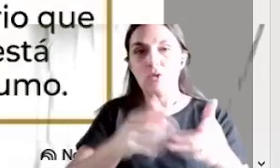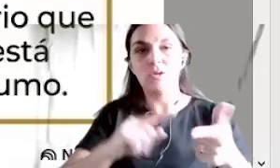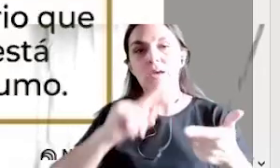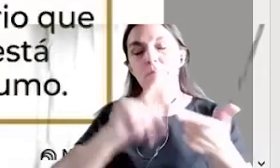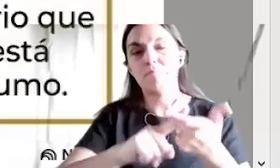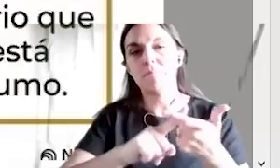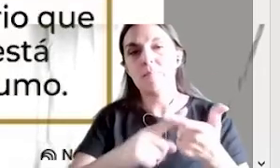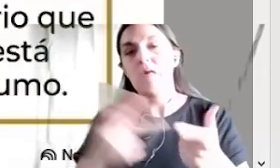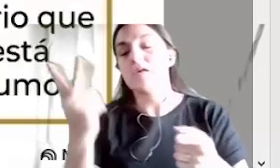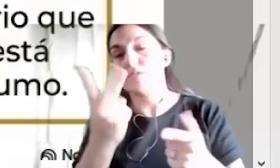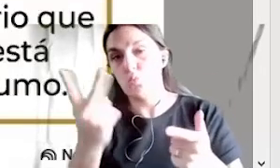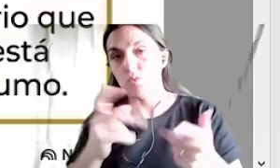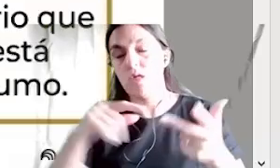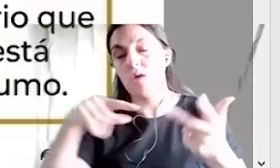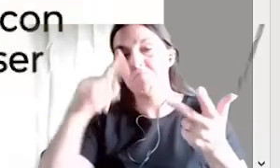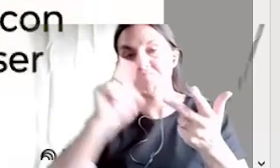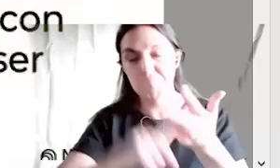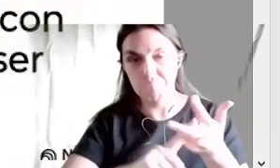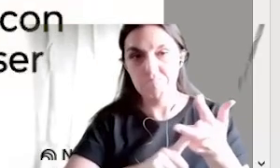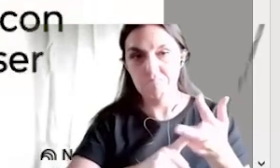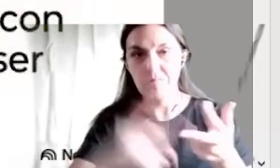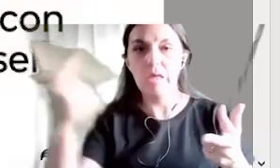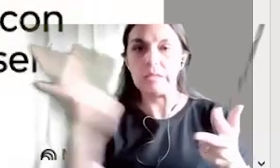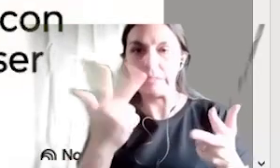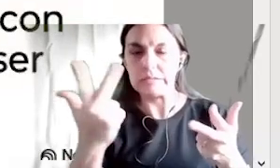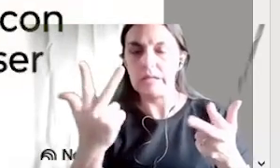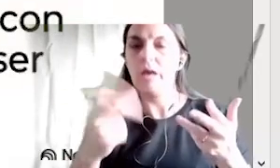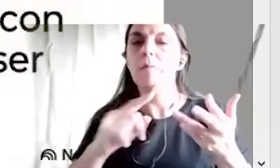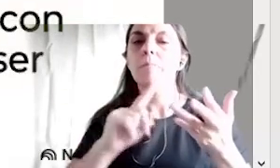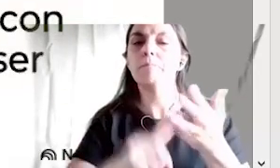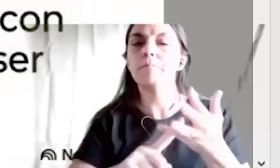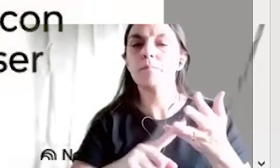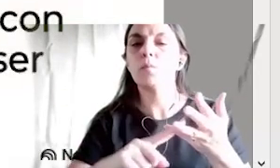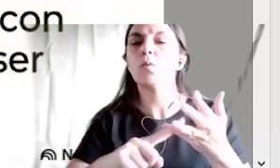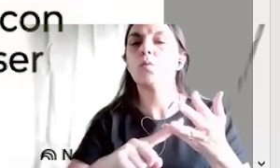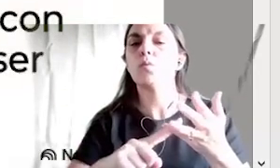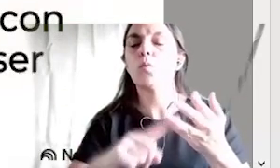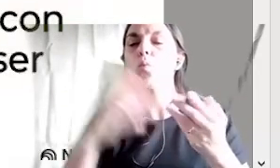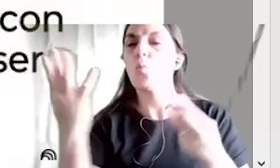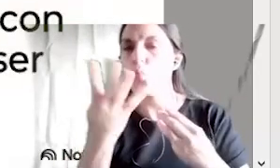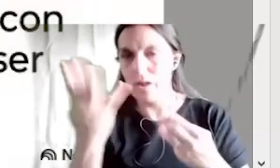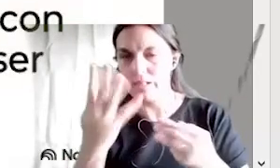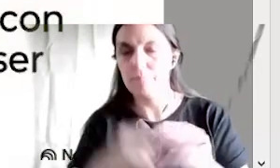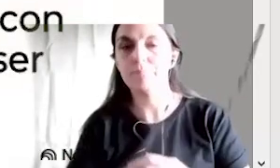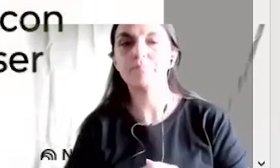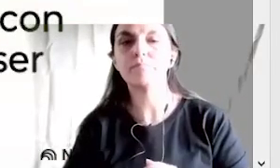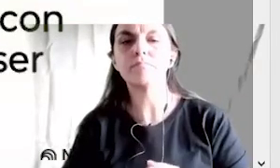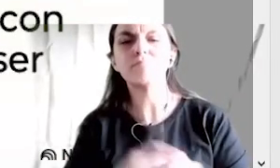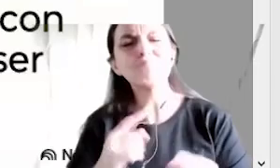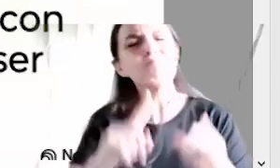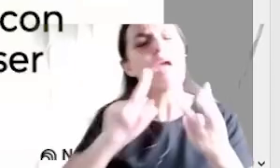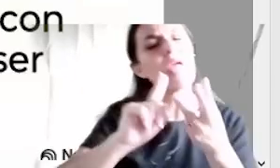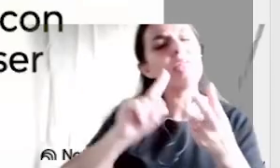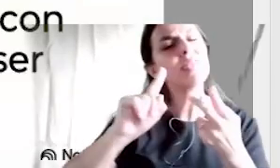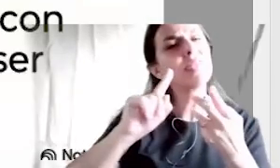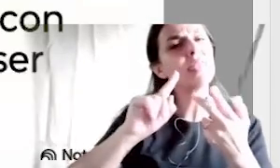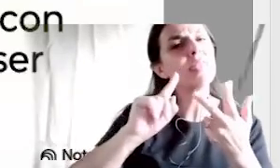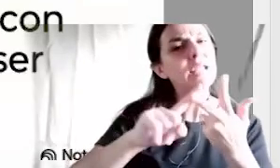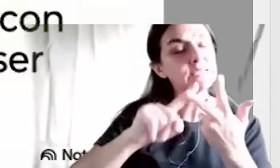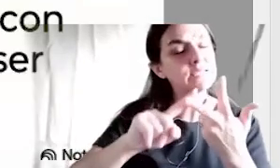segunda categoría, las rentas de tercera categoría y las rentas de cuarta. Pero en las rentas de tercera categoría hay